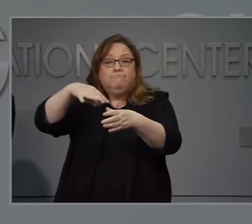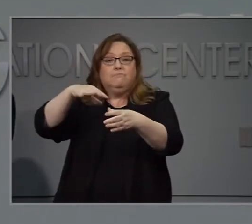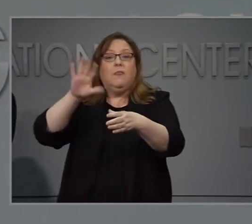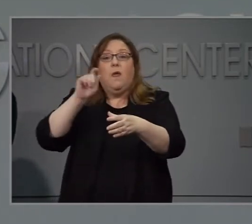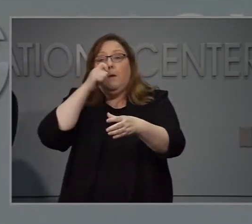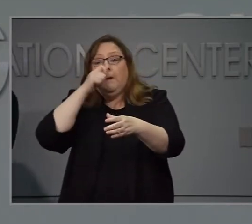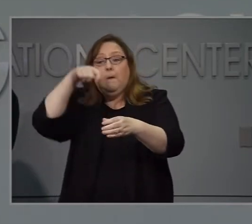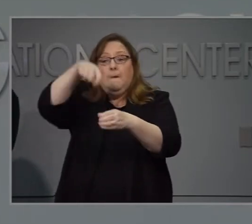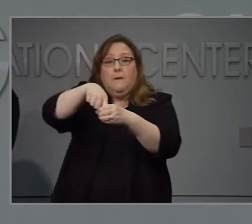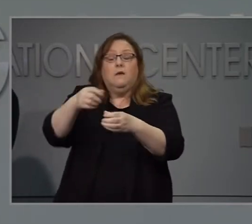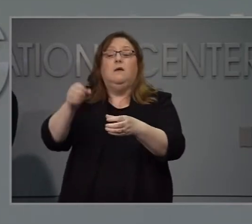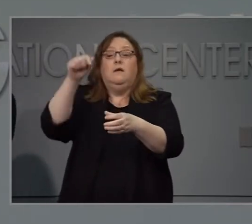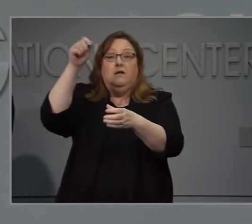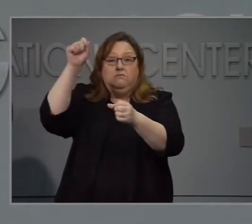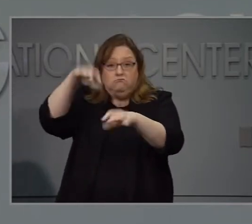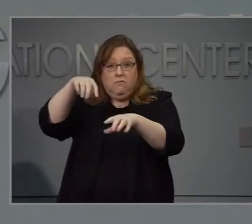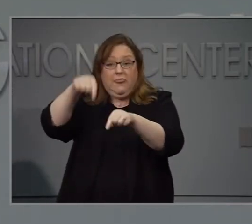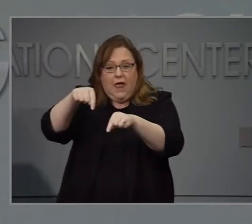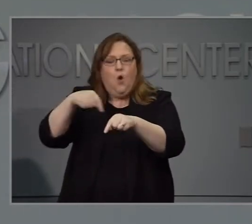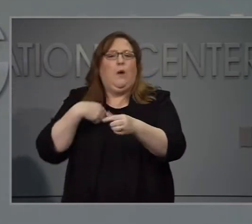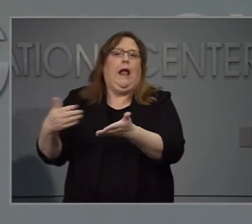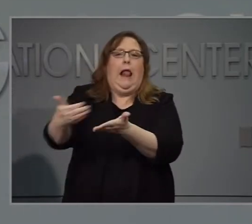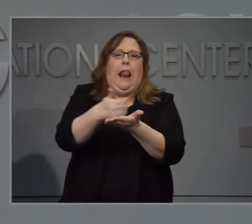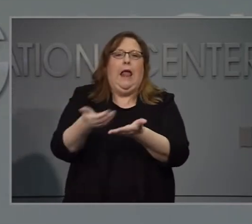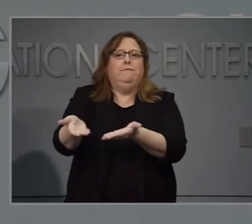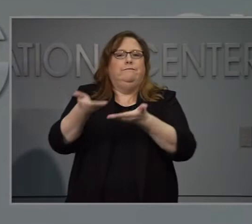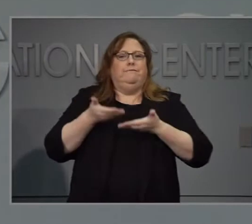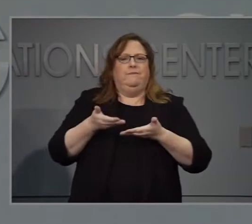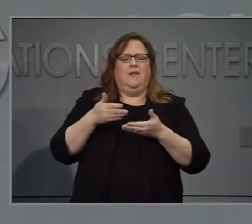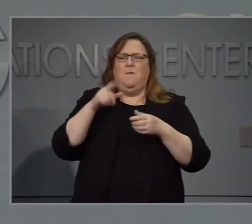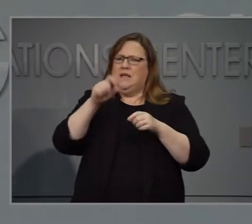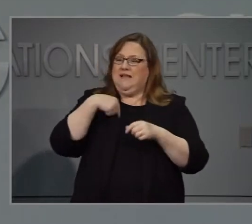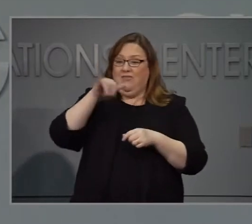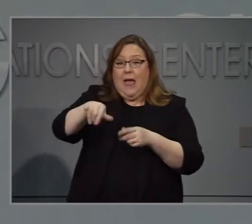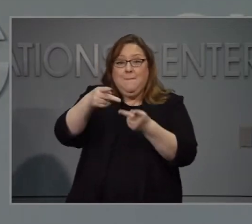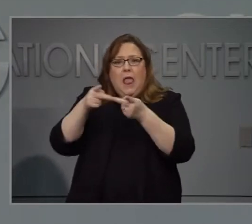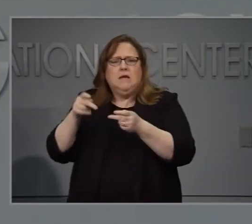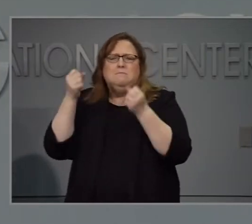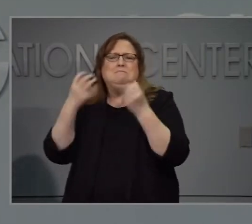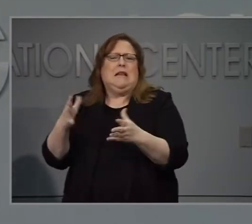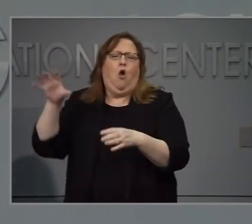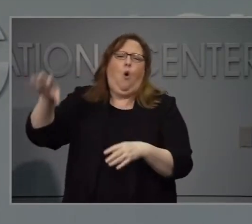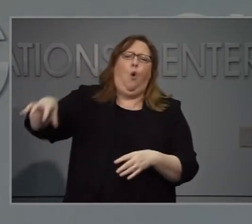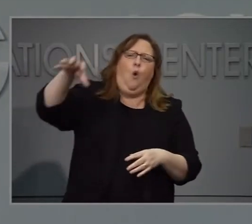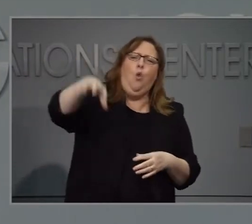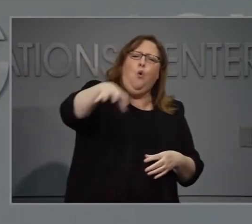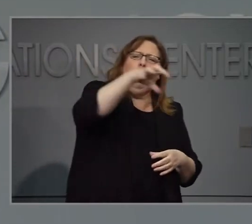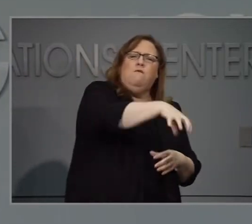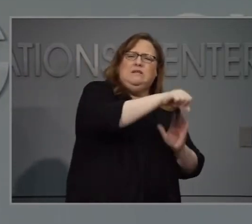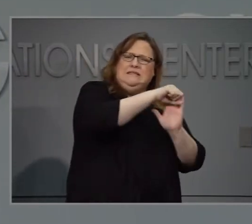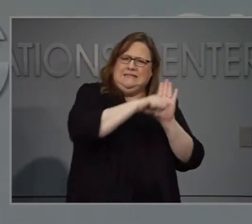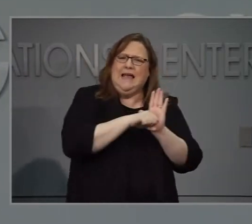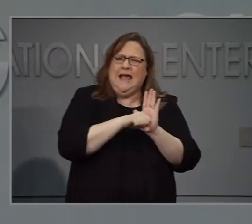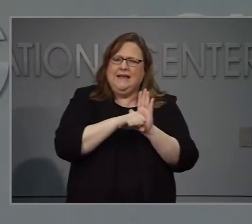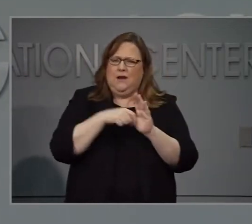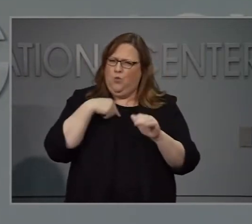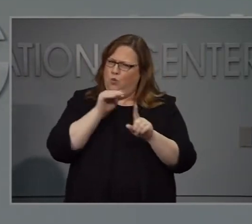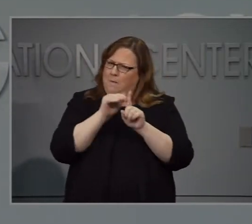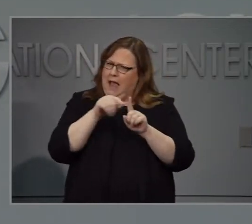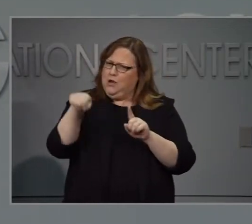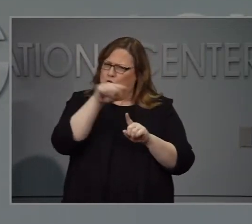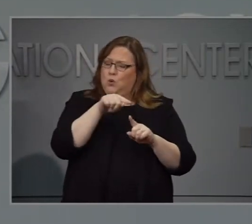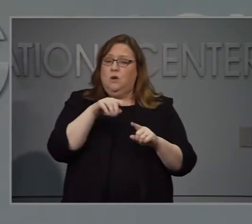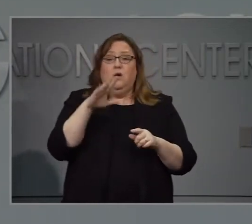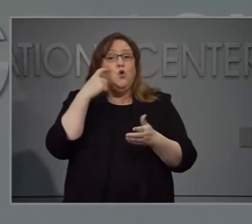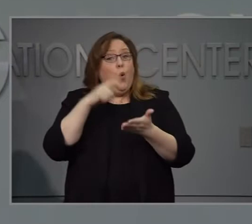componente les recuerdo de que hay muchos componentes en todo esto y queremos cerciorarnos de que la capacidad se encuentra en el